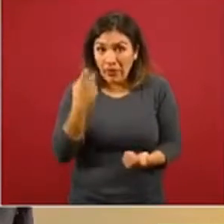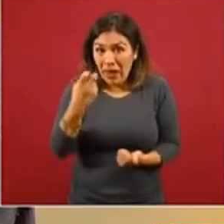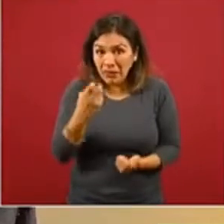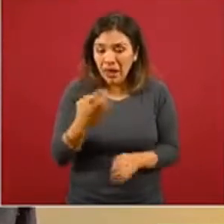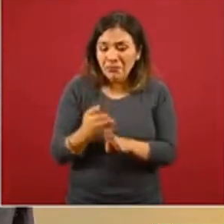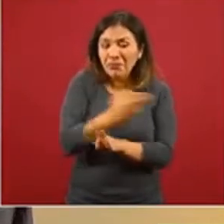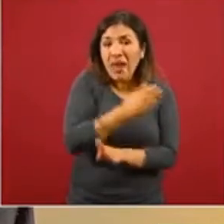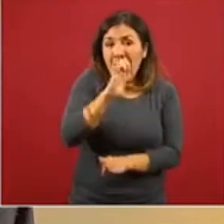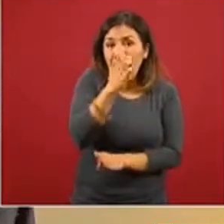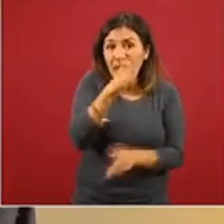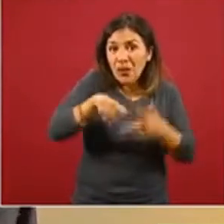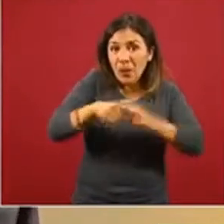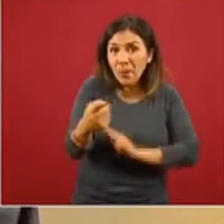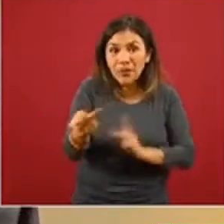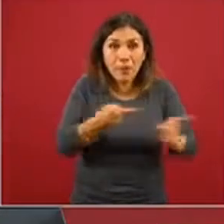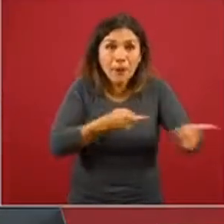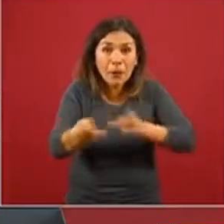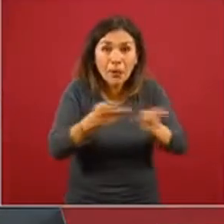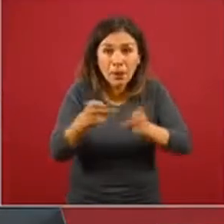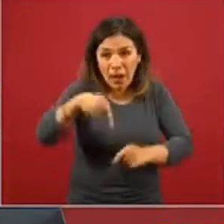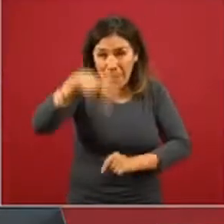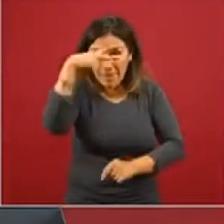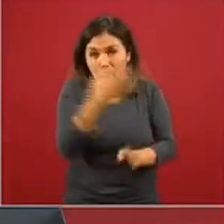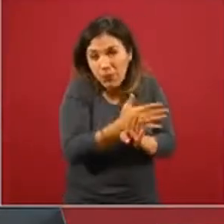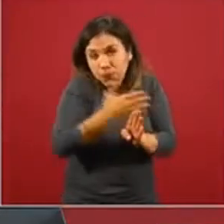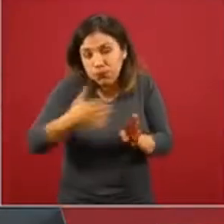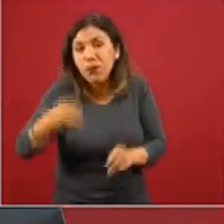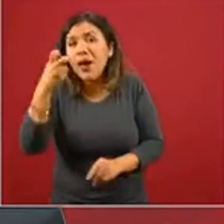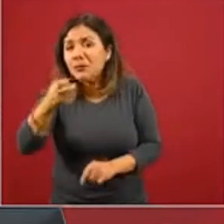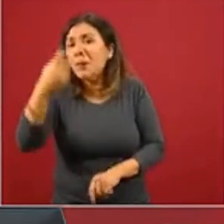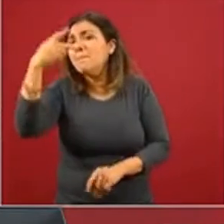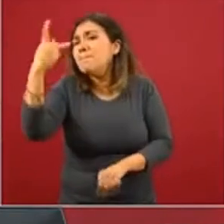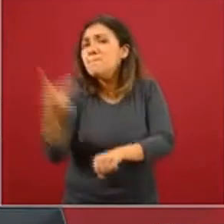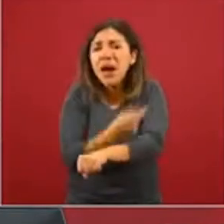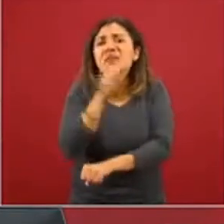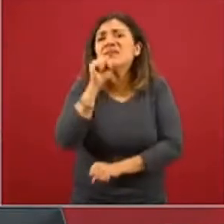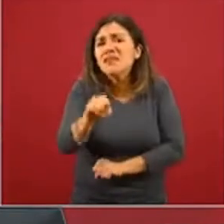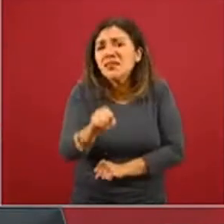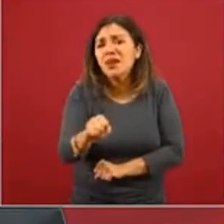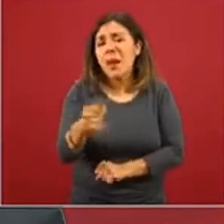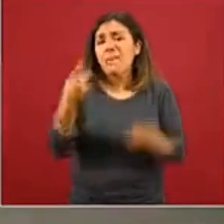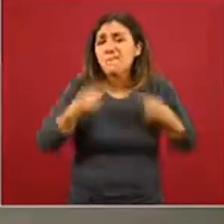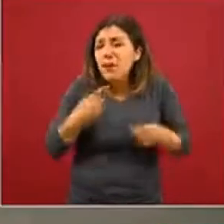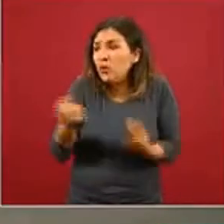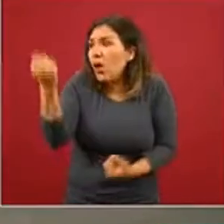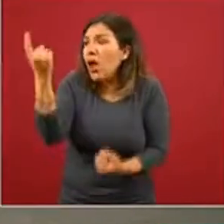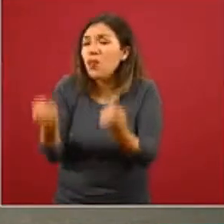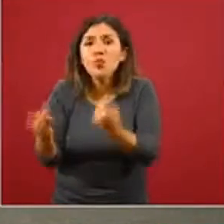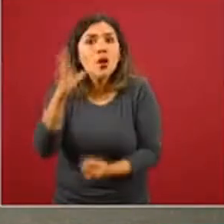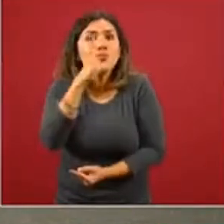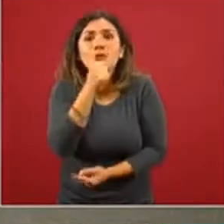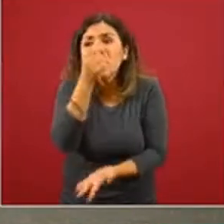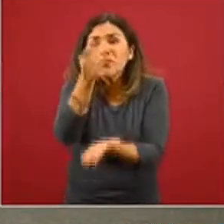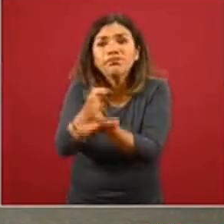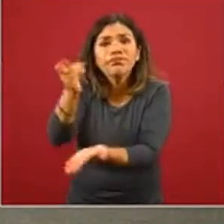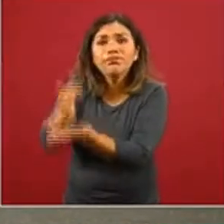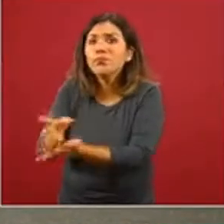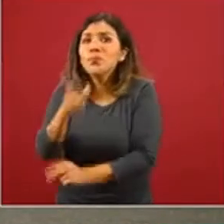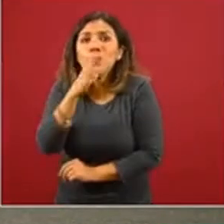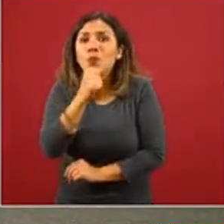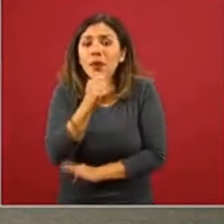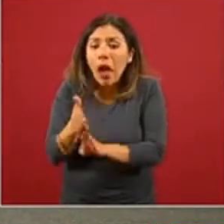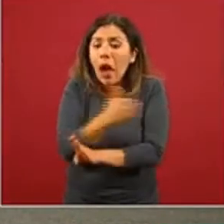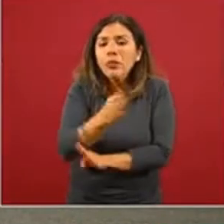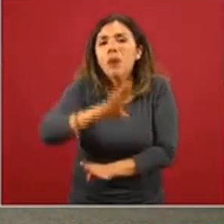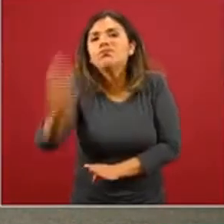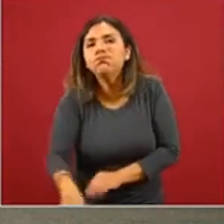desde enero, en que empezó la preparación en México, que eso iba a ocurrir. Personas a las que no se les puede diagnosticar